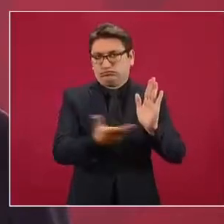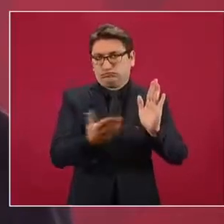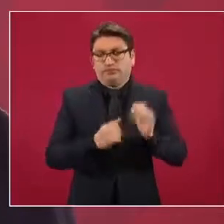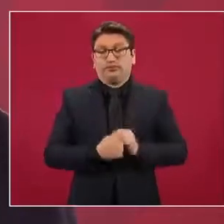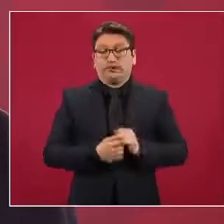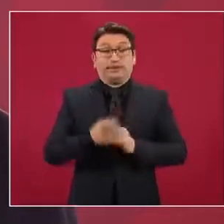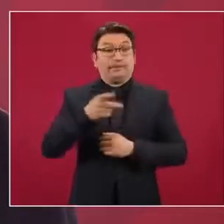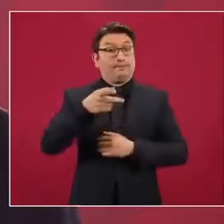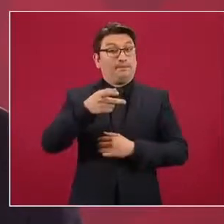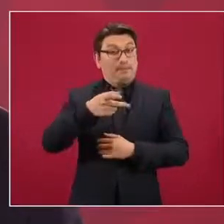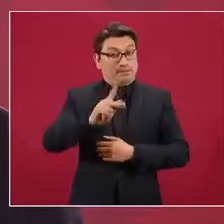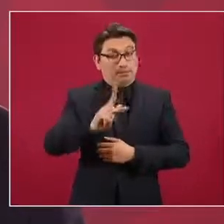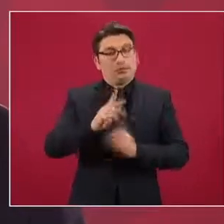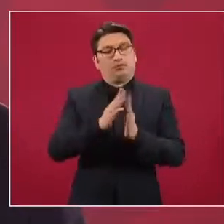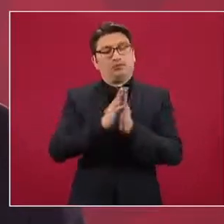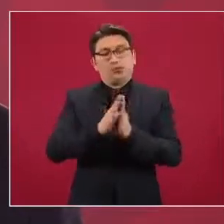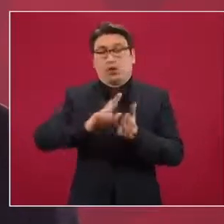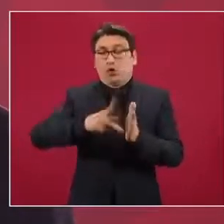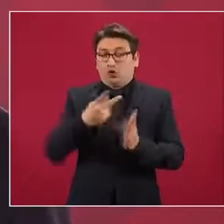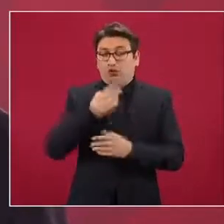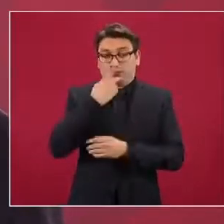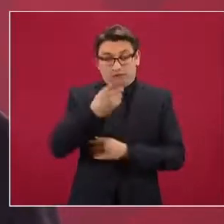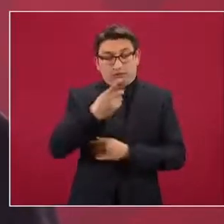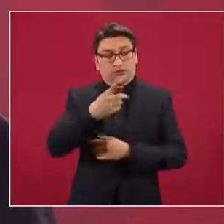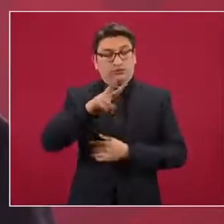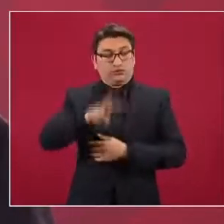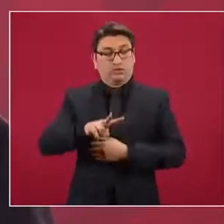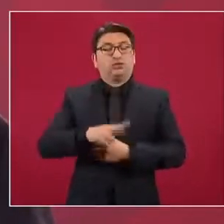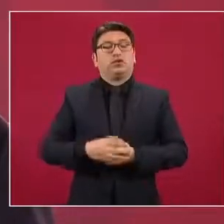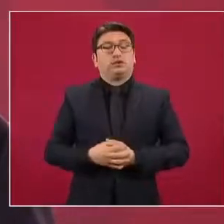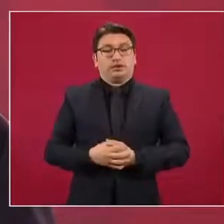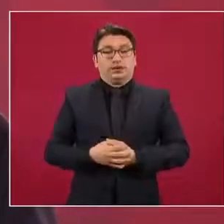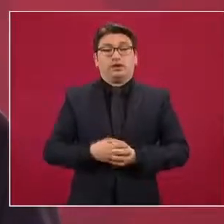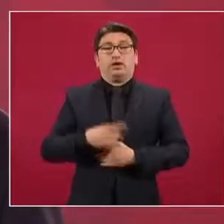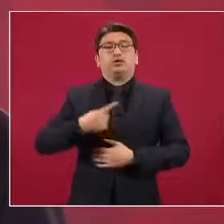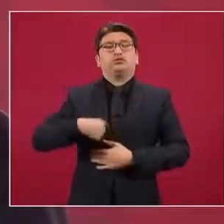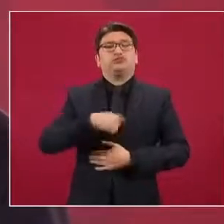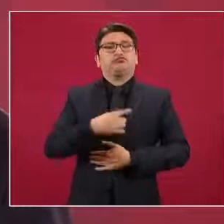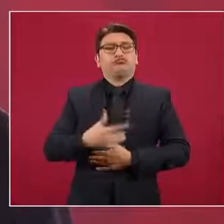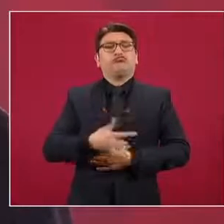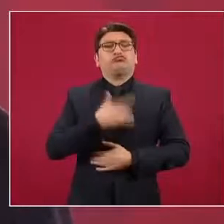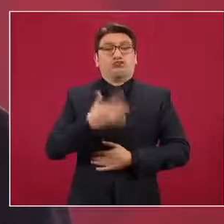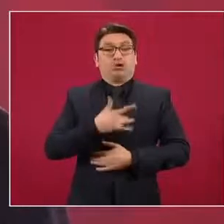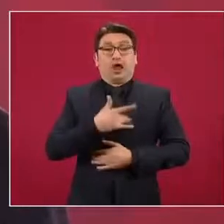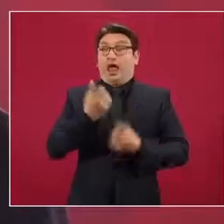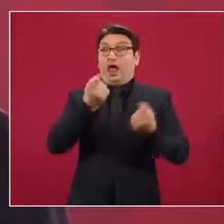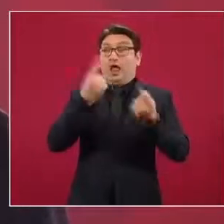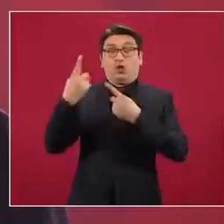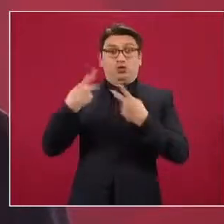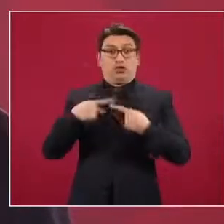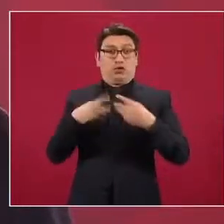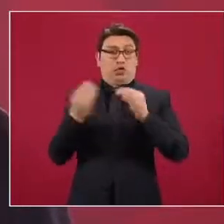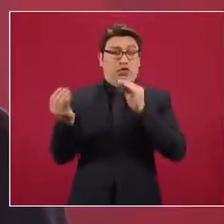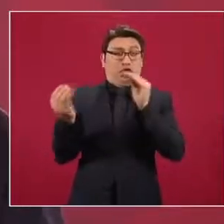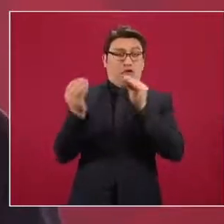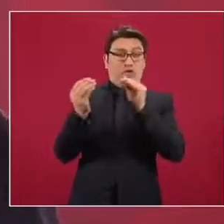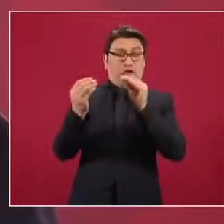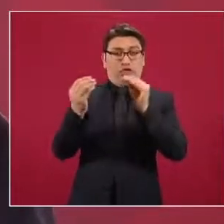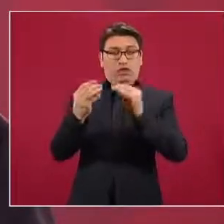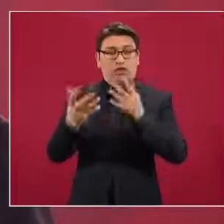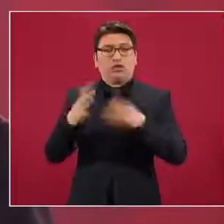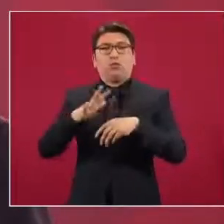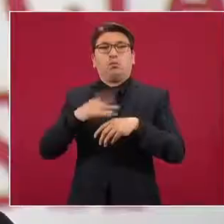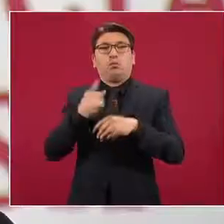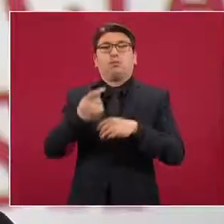en eso quiero insistir, porque fue algo que motivó discusiones cuando originalmente